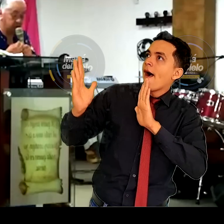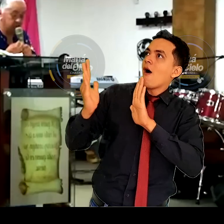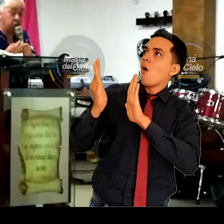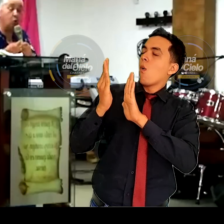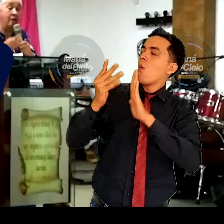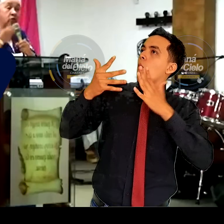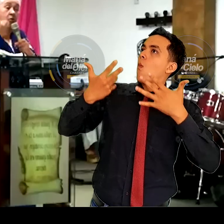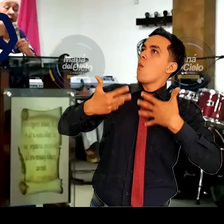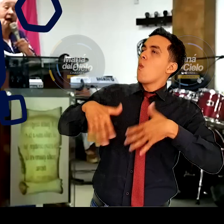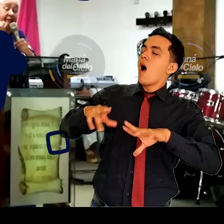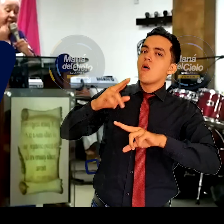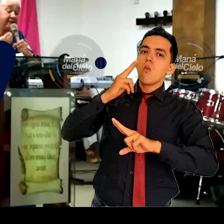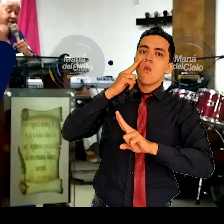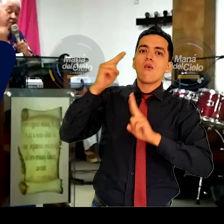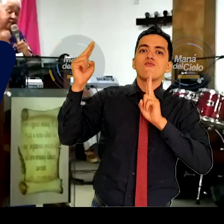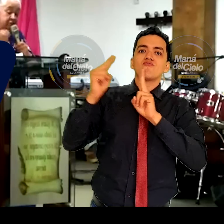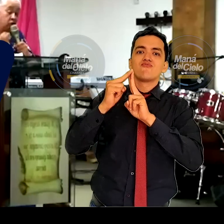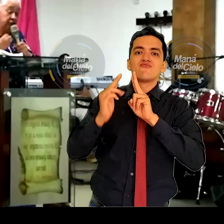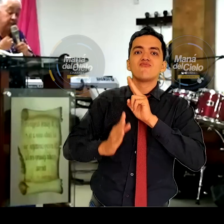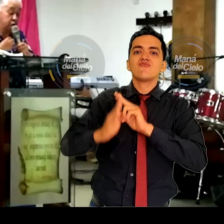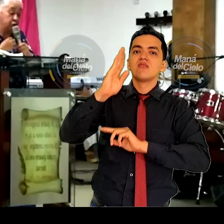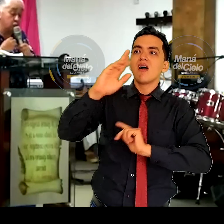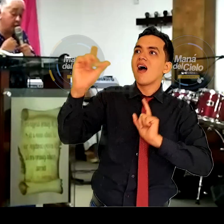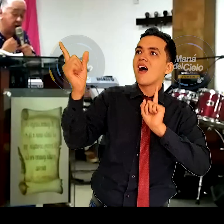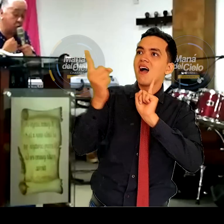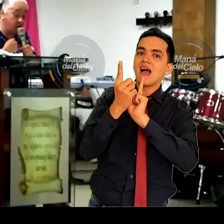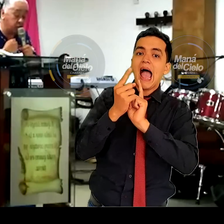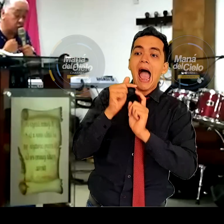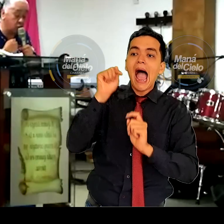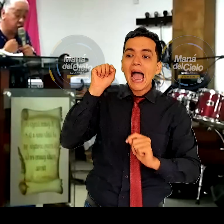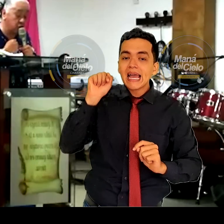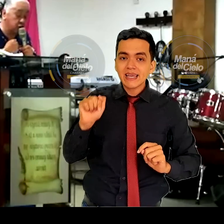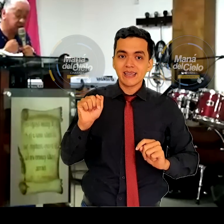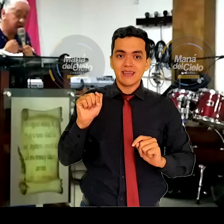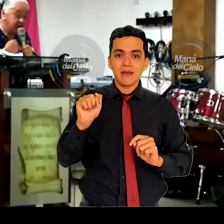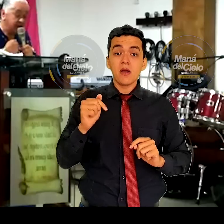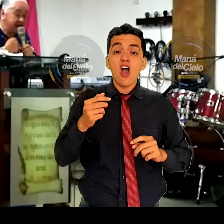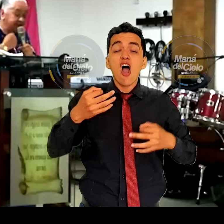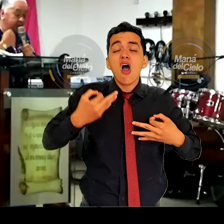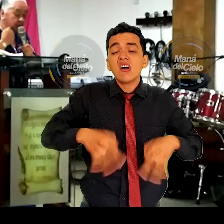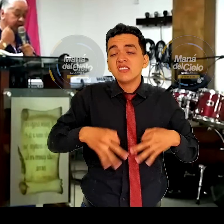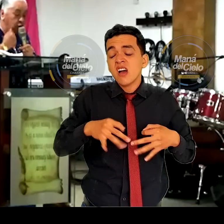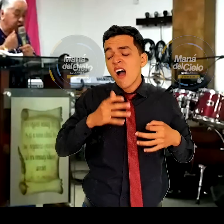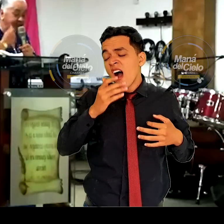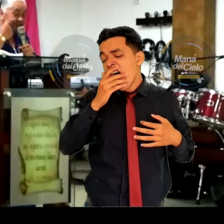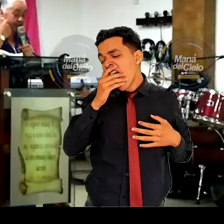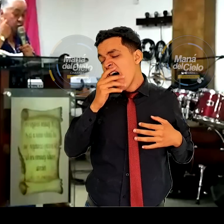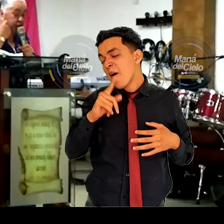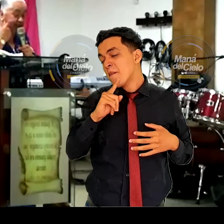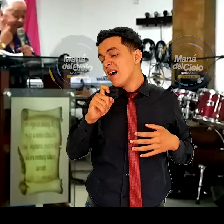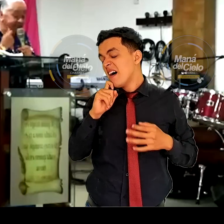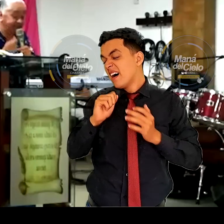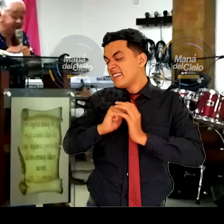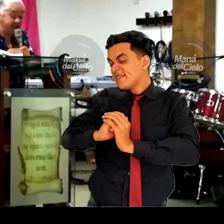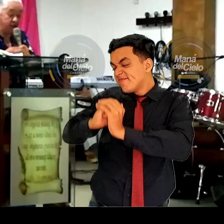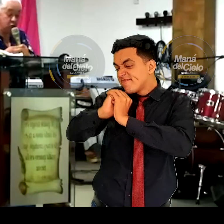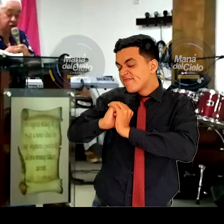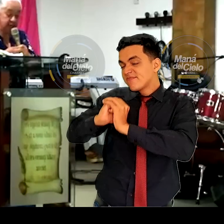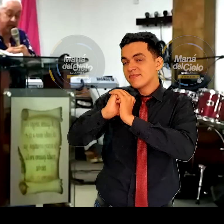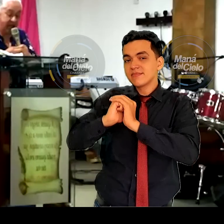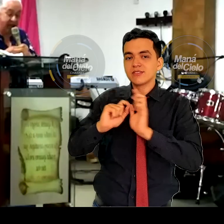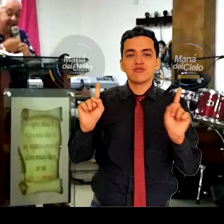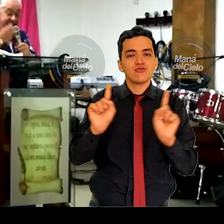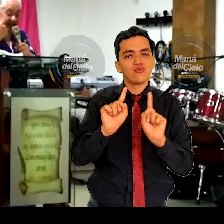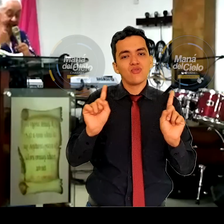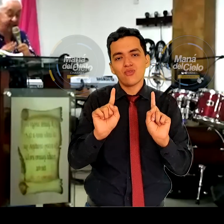Dios. Y cuando a través de la oración tenemos un nuevo encuentro con Dios, entonces estamos